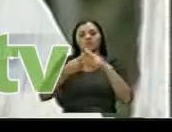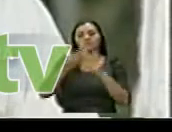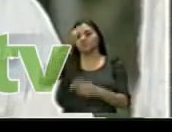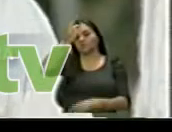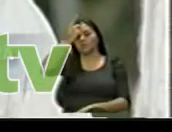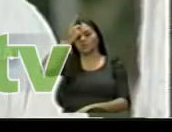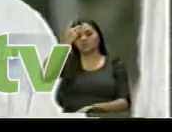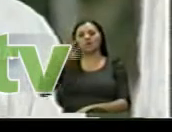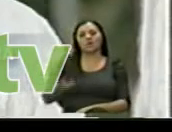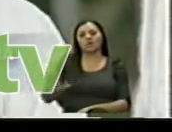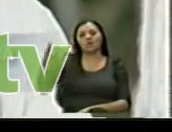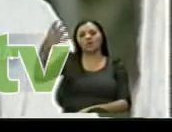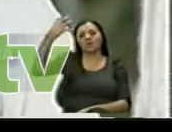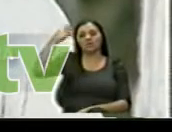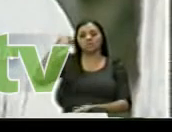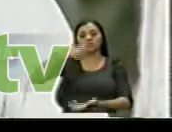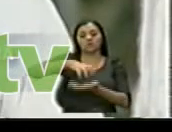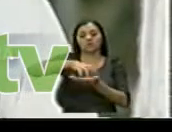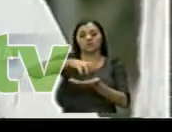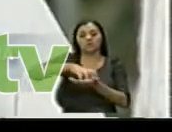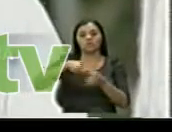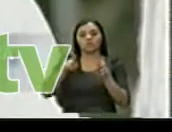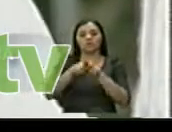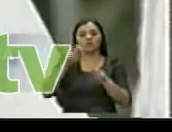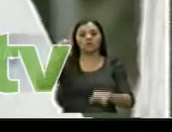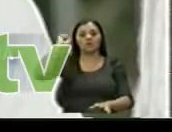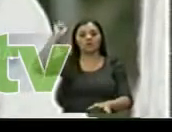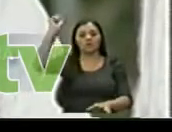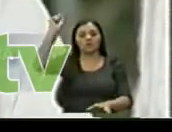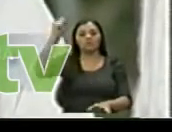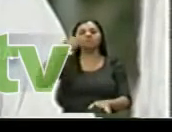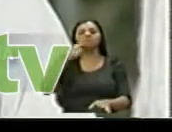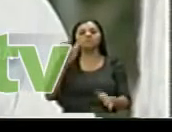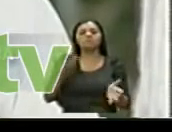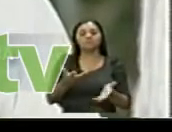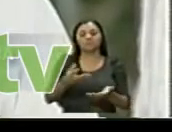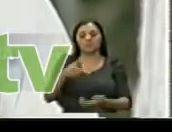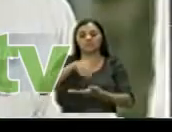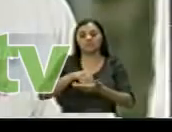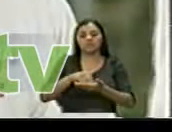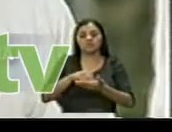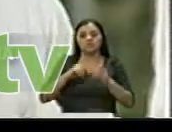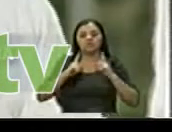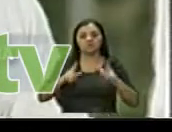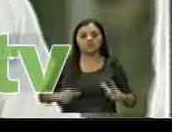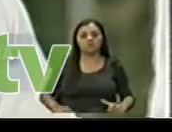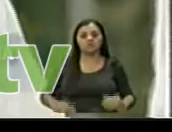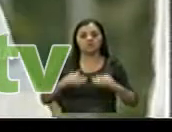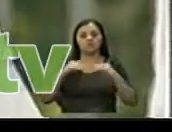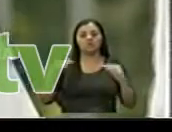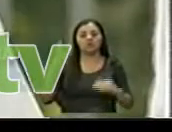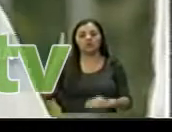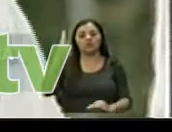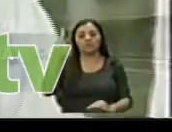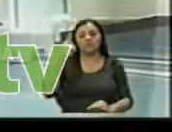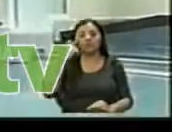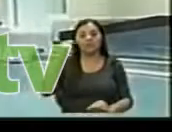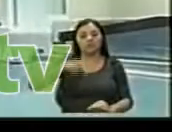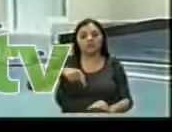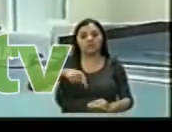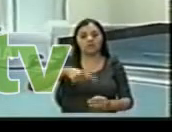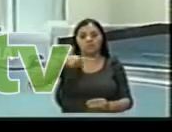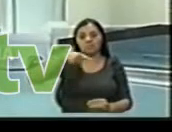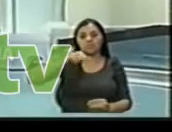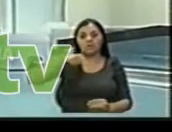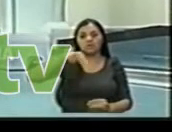histórica, insisto, con este cantón heroico como es el de Paquilla. También habló de crisis, cuando señaló que a